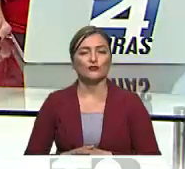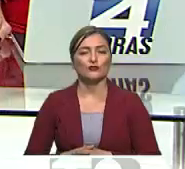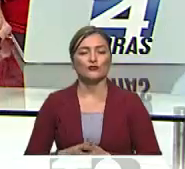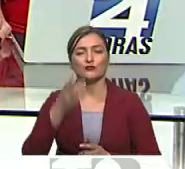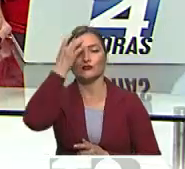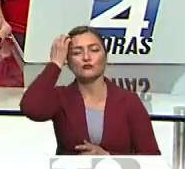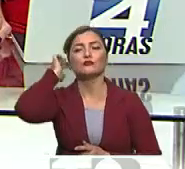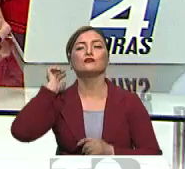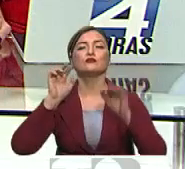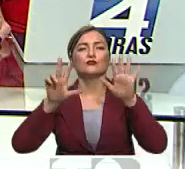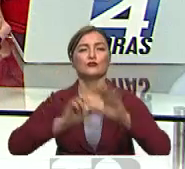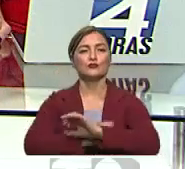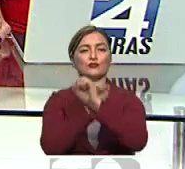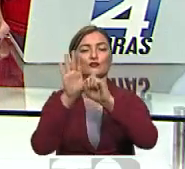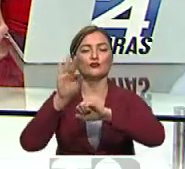24.